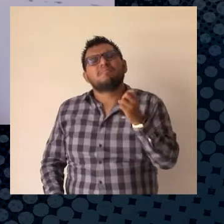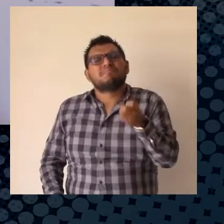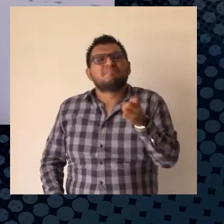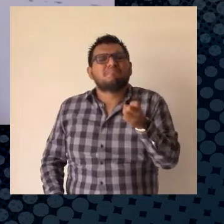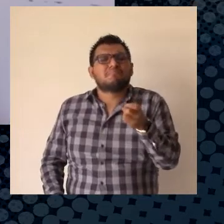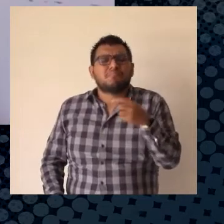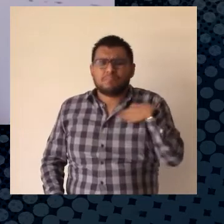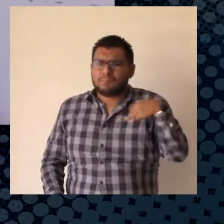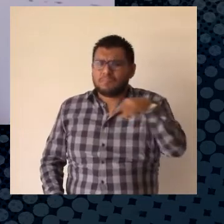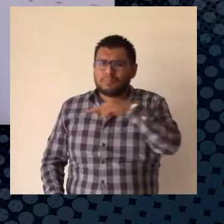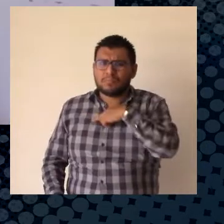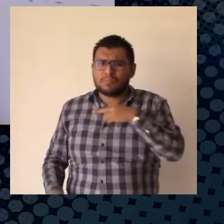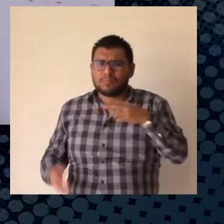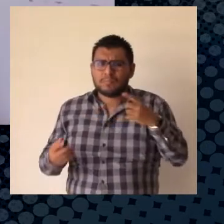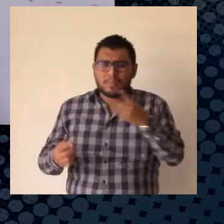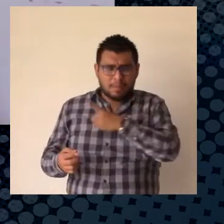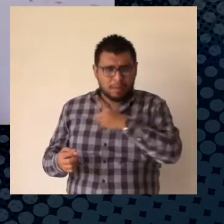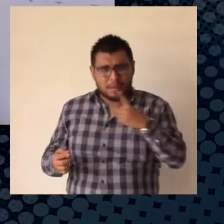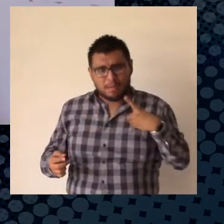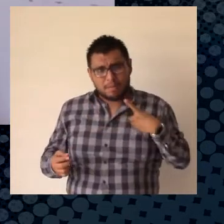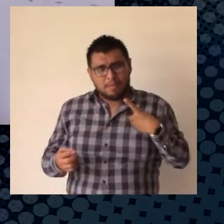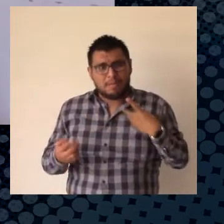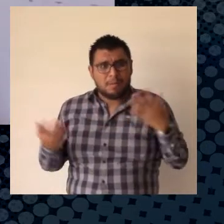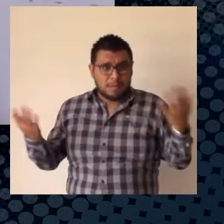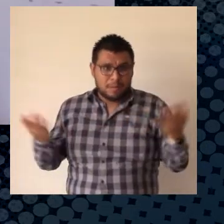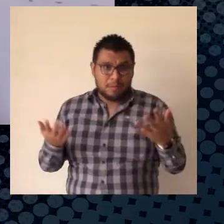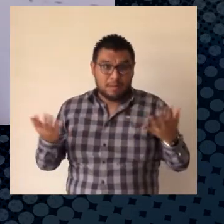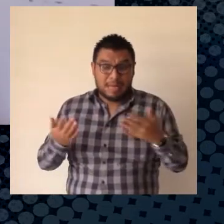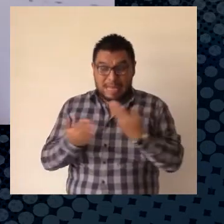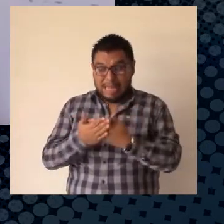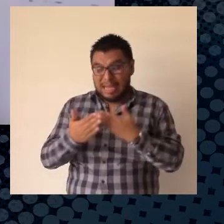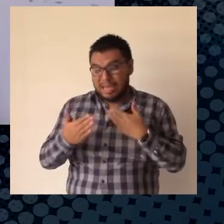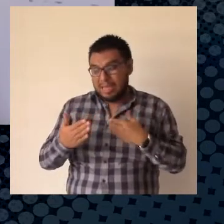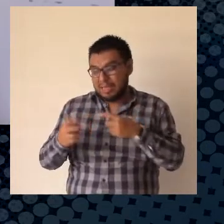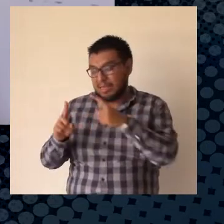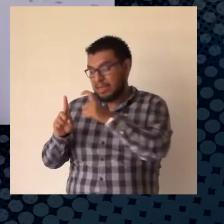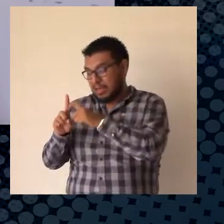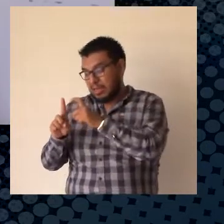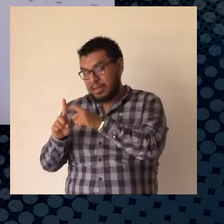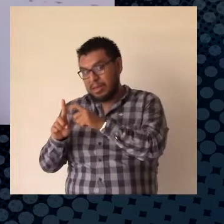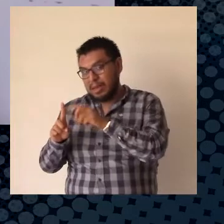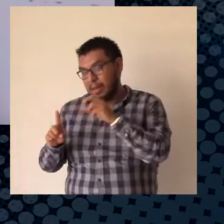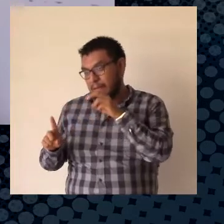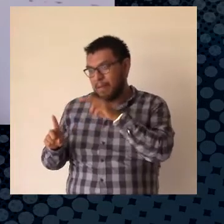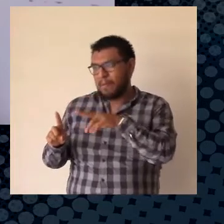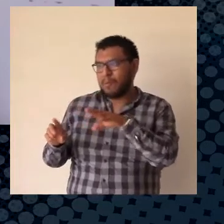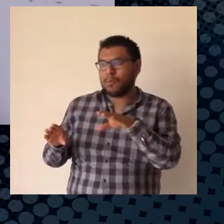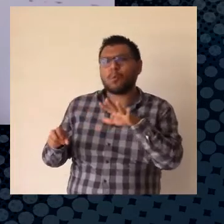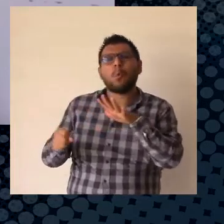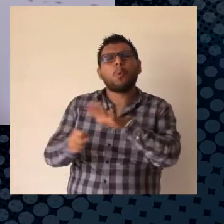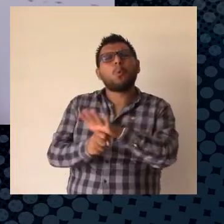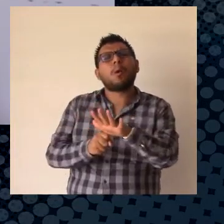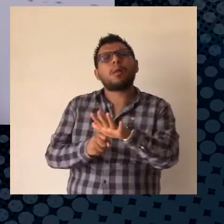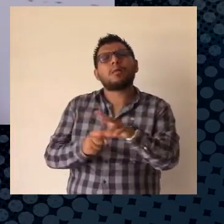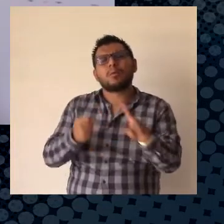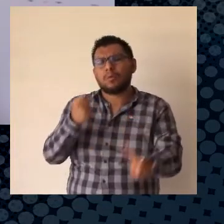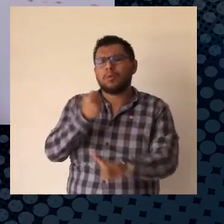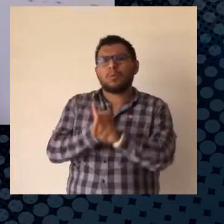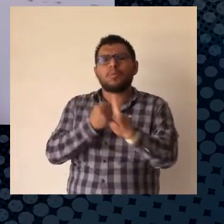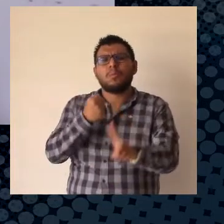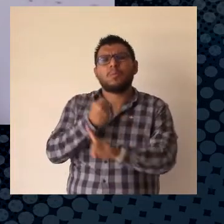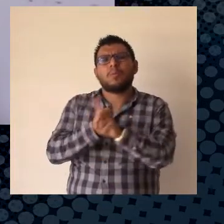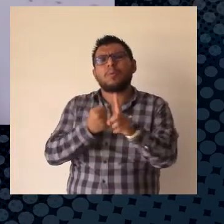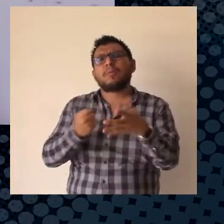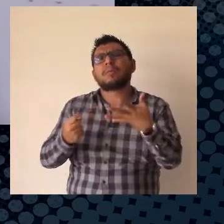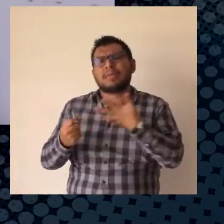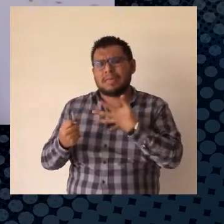lo que nosotros tenemos que entrar? Antes de juzgar a alguien, veamos cuáles son los problemas